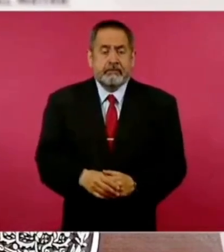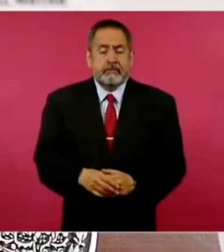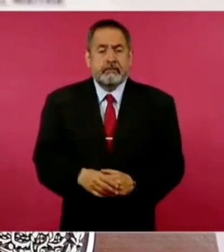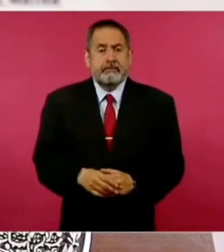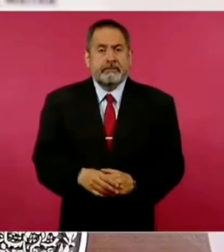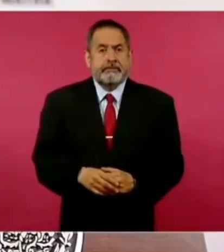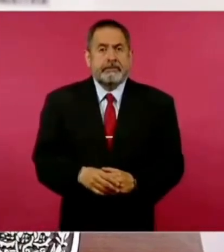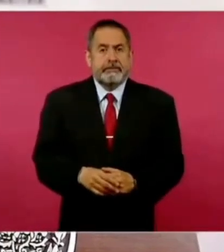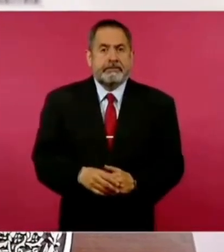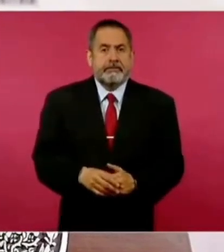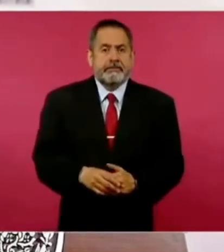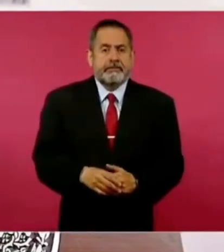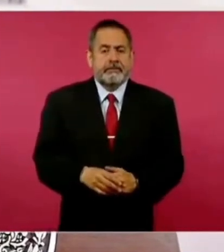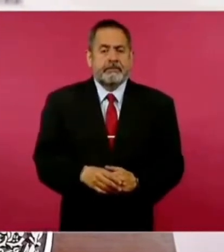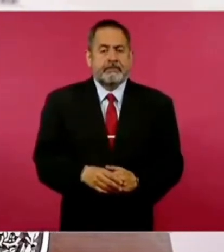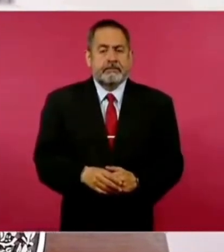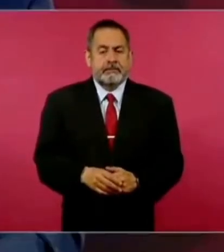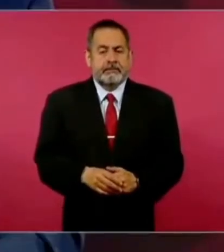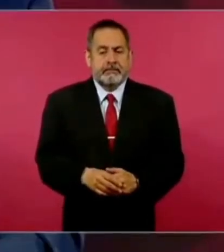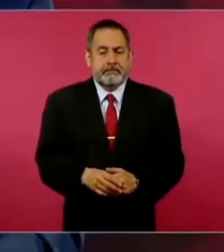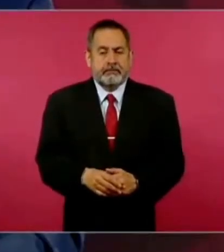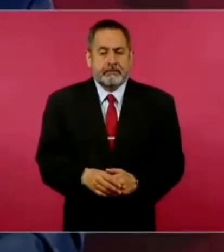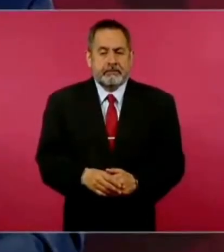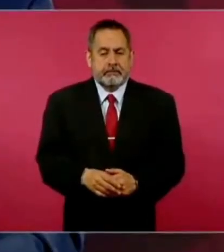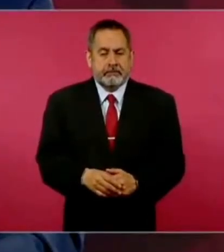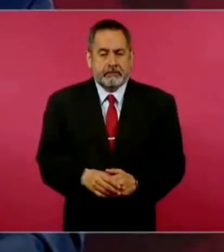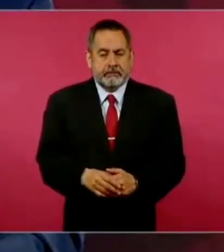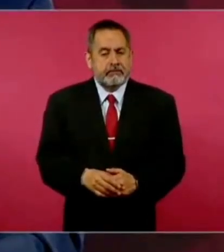es como cuando se tiene que optar